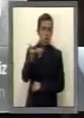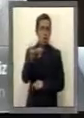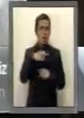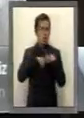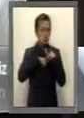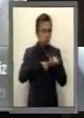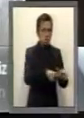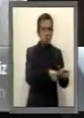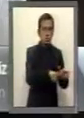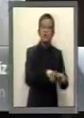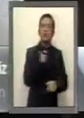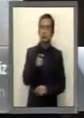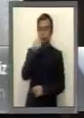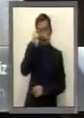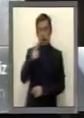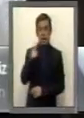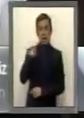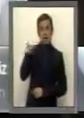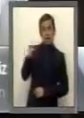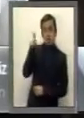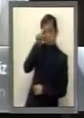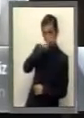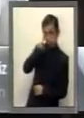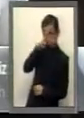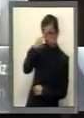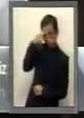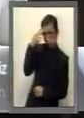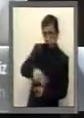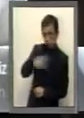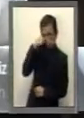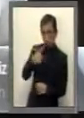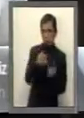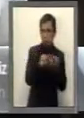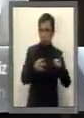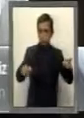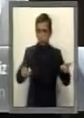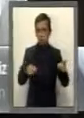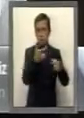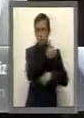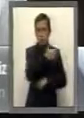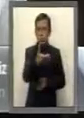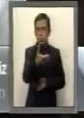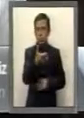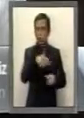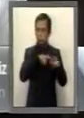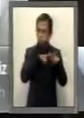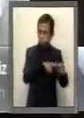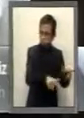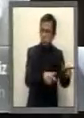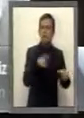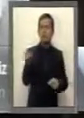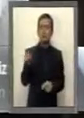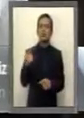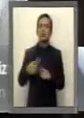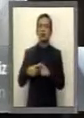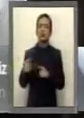fin de que el Consejo Mexicano para el Desarrollo Rural Sustentable sea presidido por